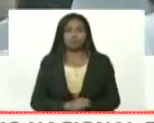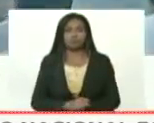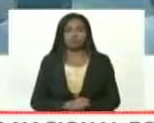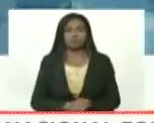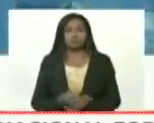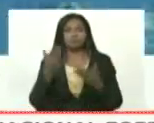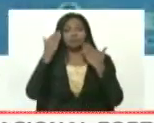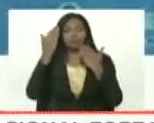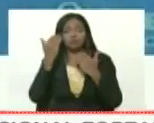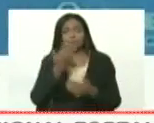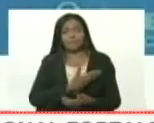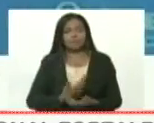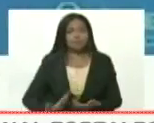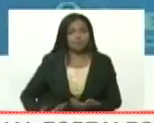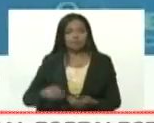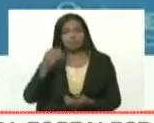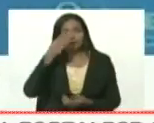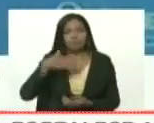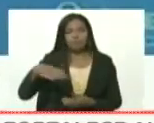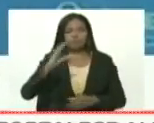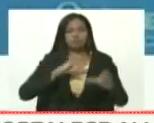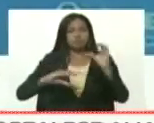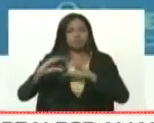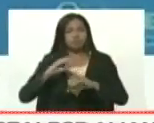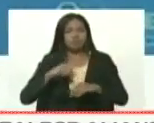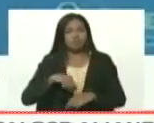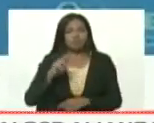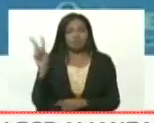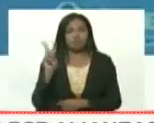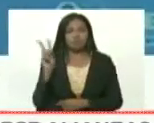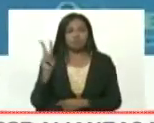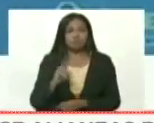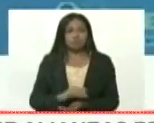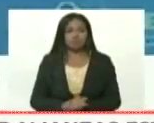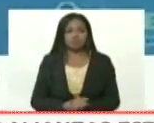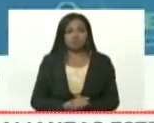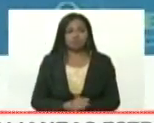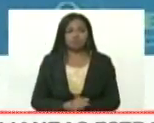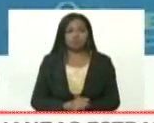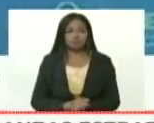Saludos, señor presidente, al pueblo científico de Venezuela.